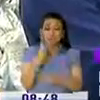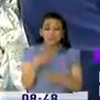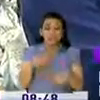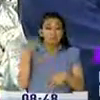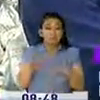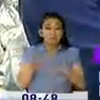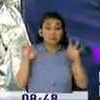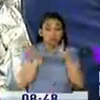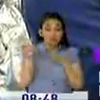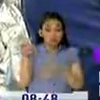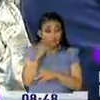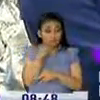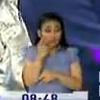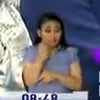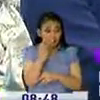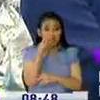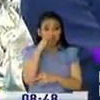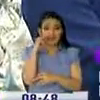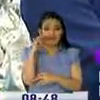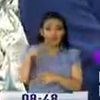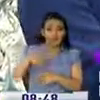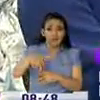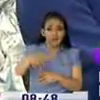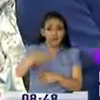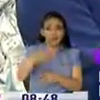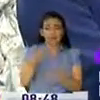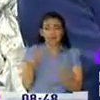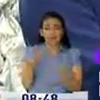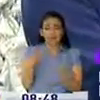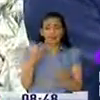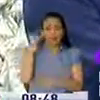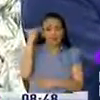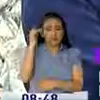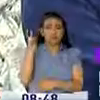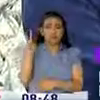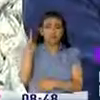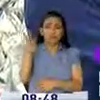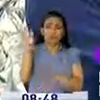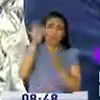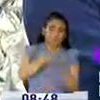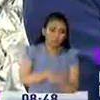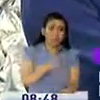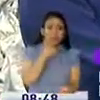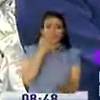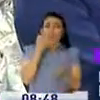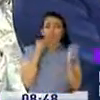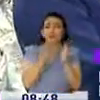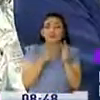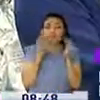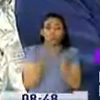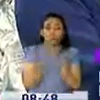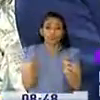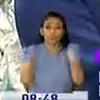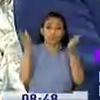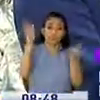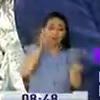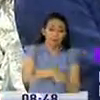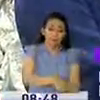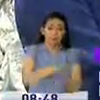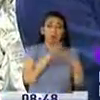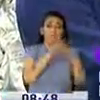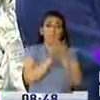de graficar, cientos de niños pasan, cientos de escolares, hay transporte público, Dios no quiera este colapso sobre un bus escolar.